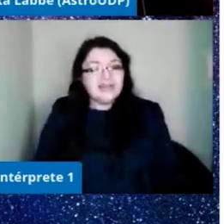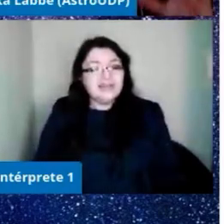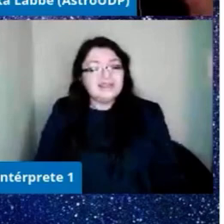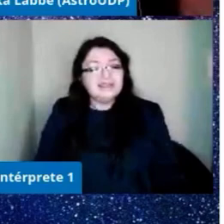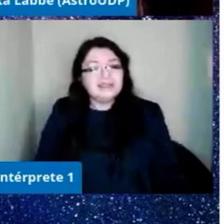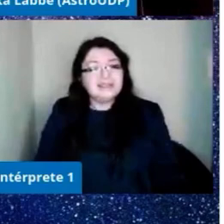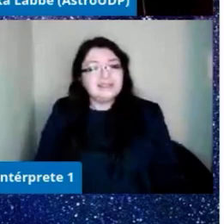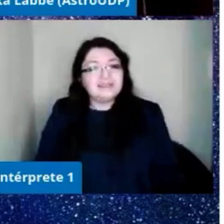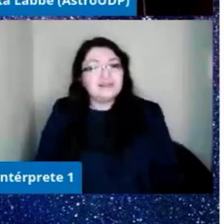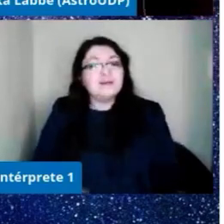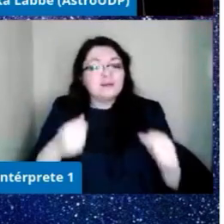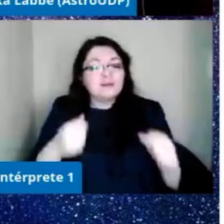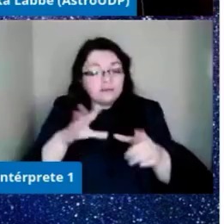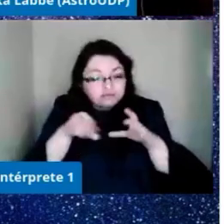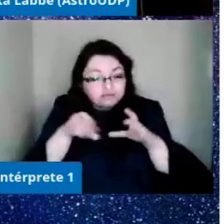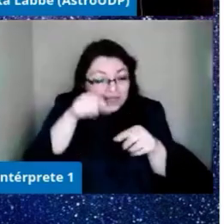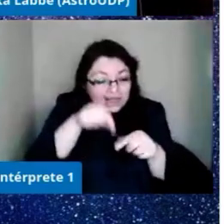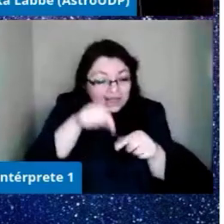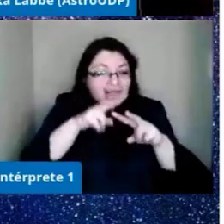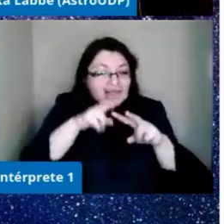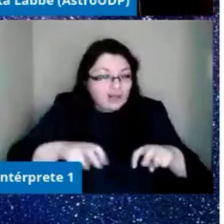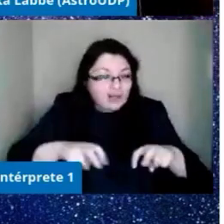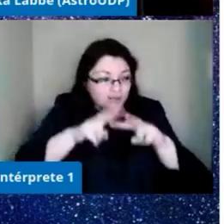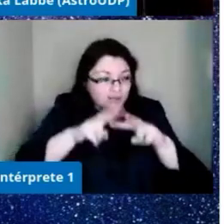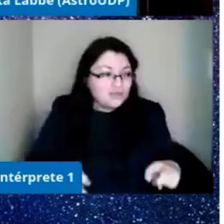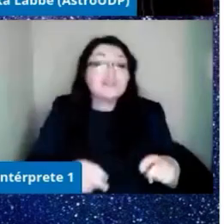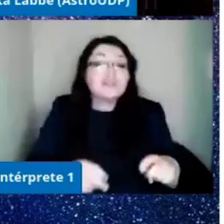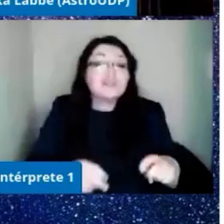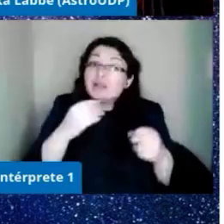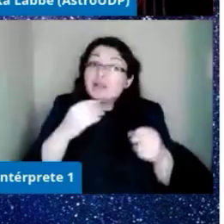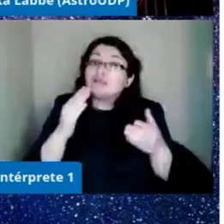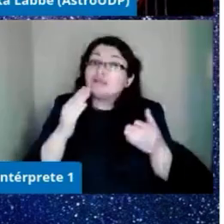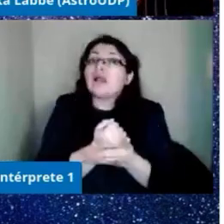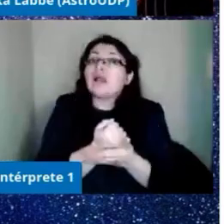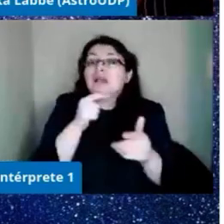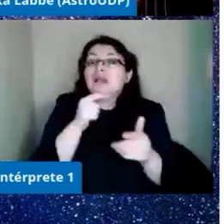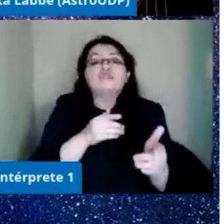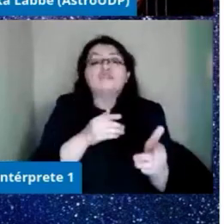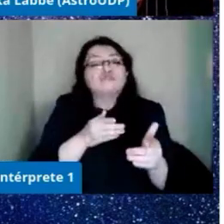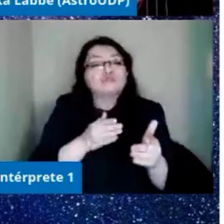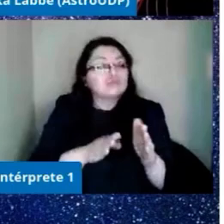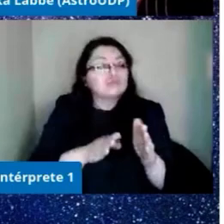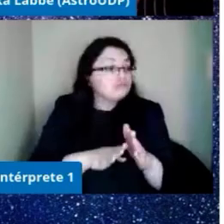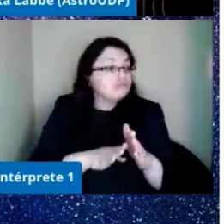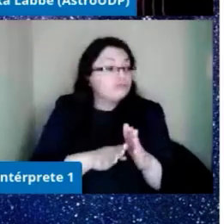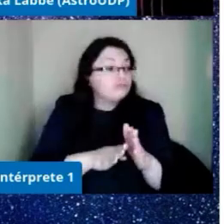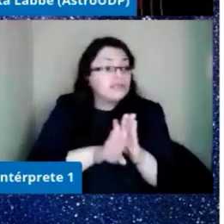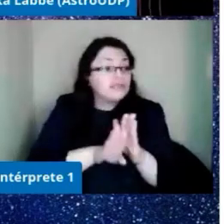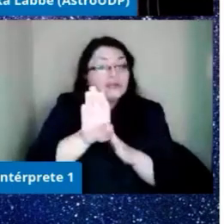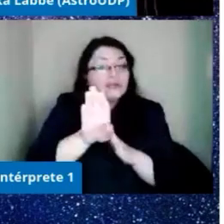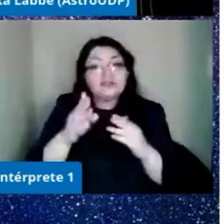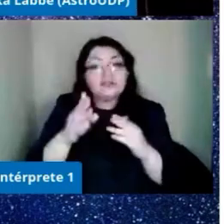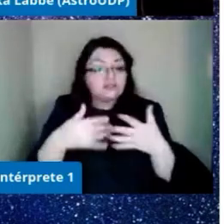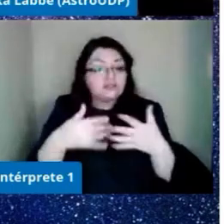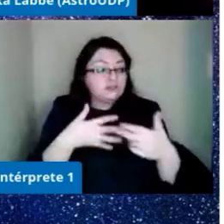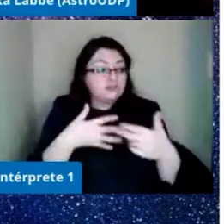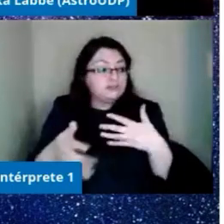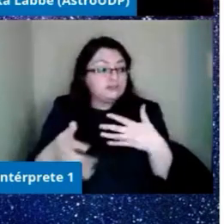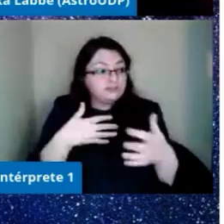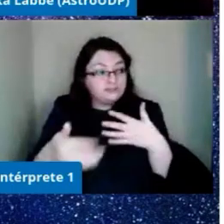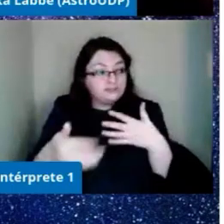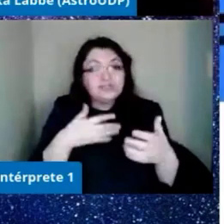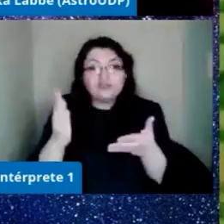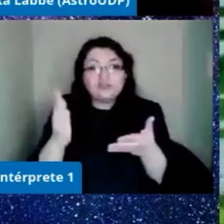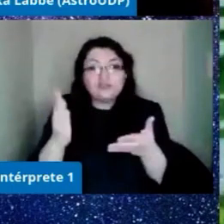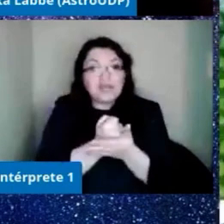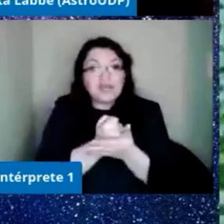y buscando maneras de que esto se vaya generando también naturalmente, de que realmente la investigación se vuelva accesible.